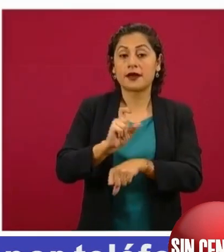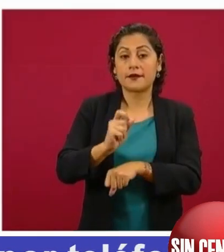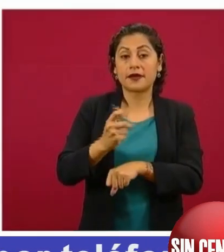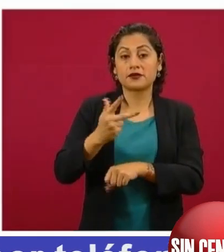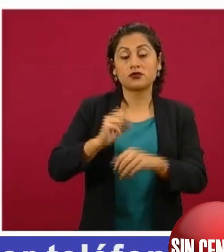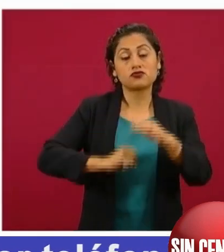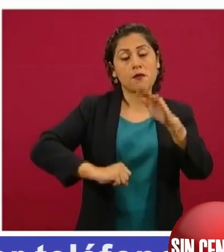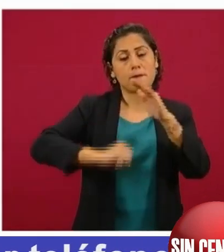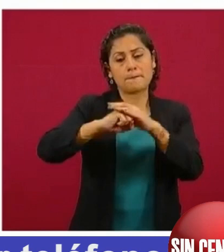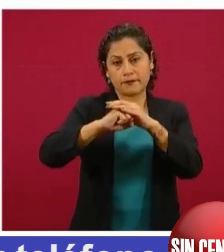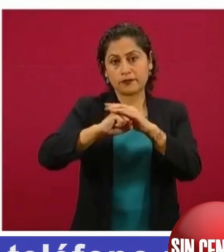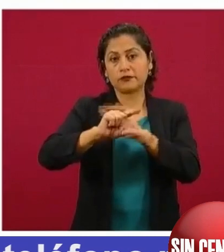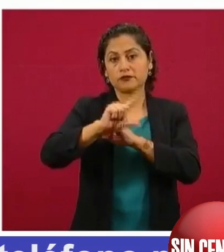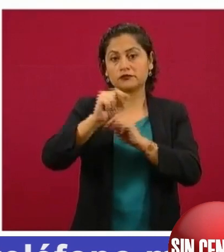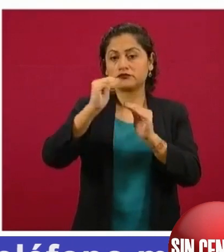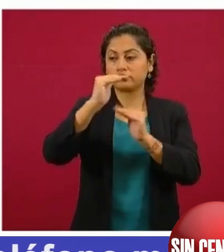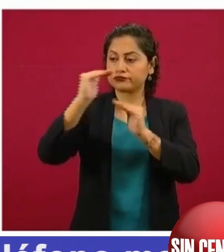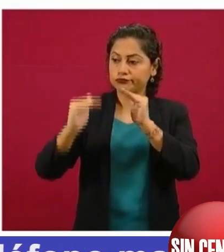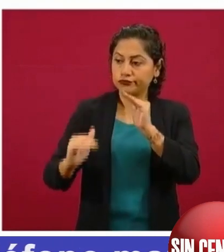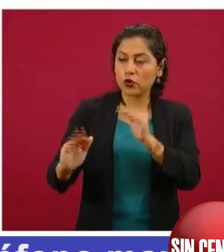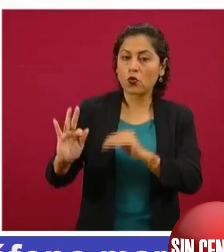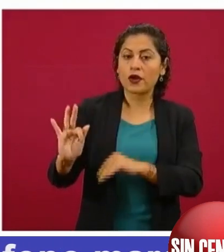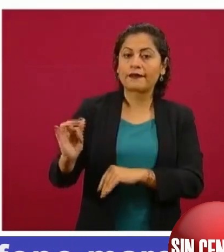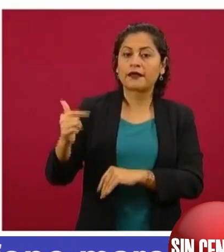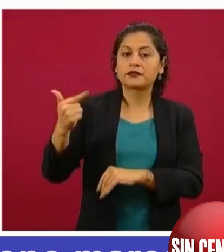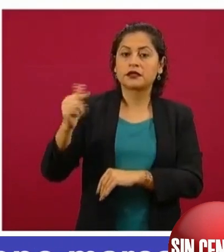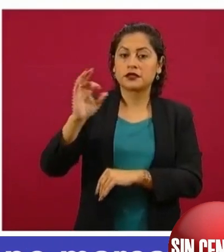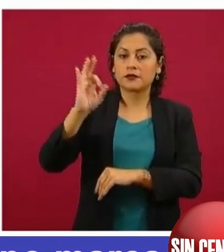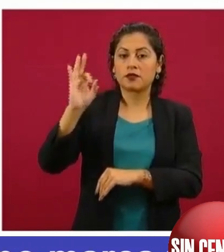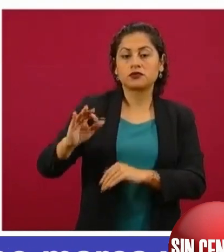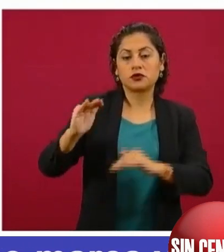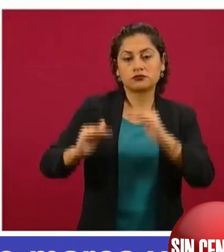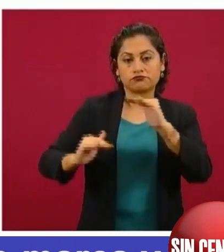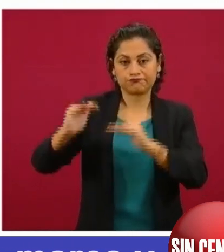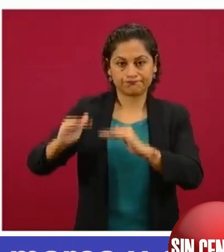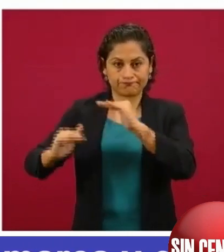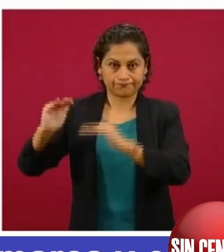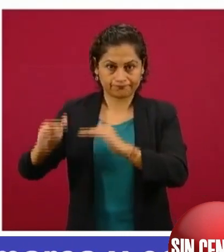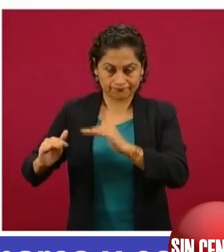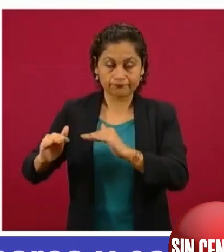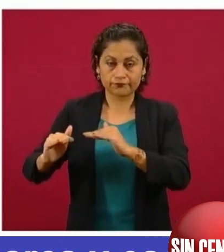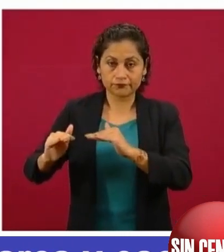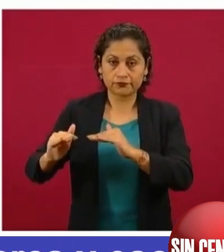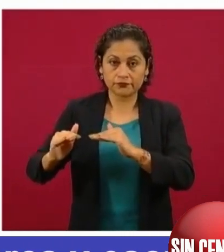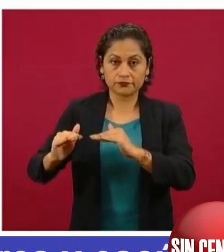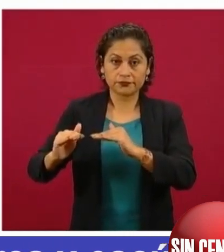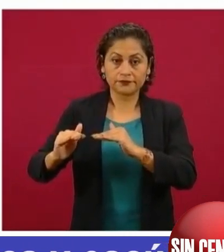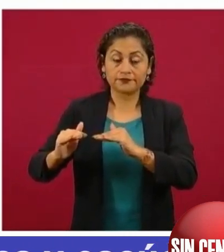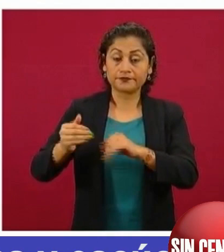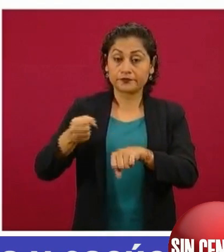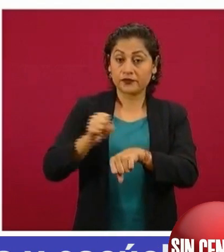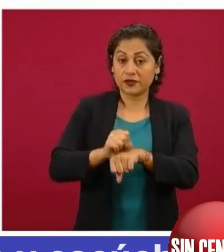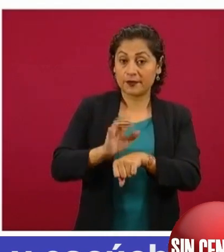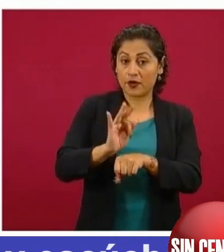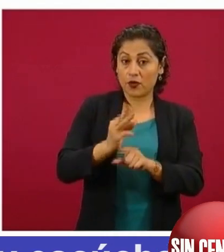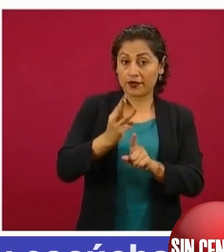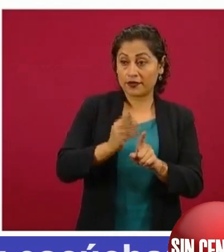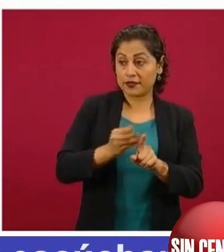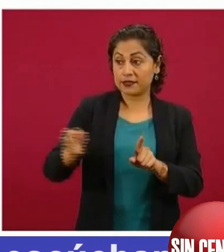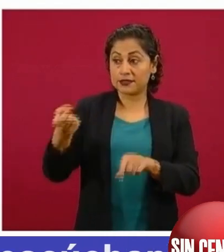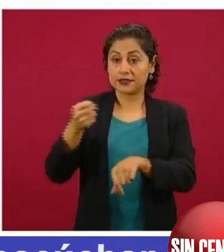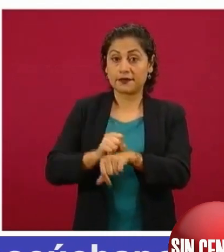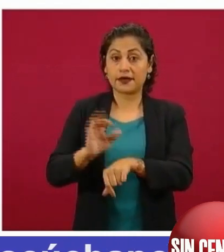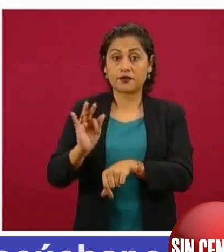después una reducción de 47% con variaciones y un cambio de reducción de la semana 43 a la 44